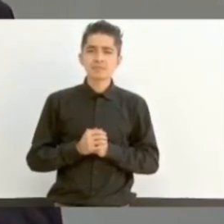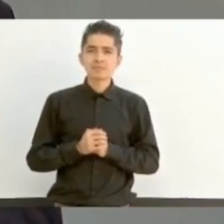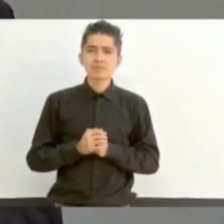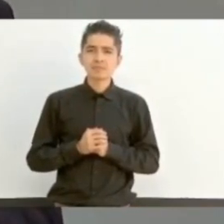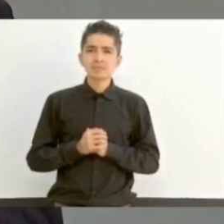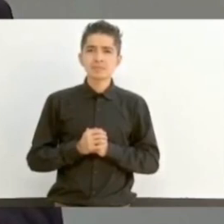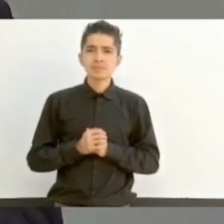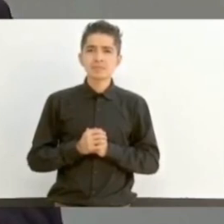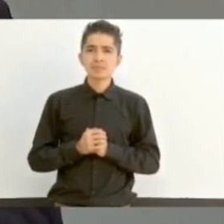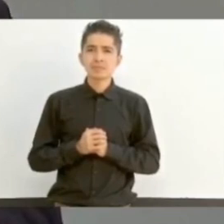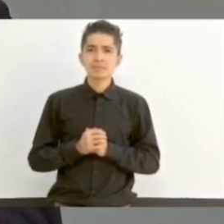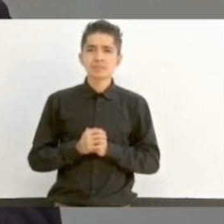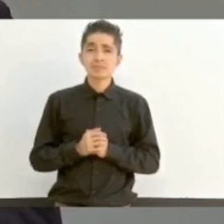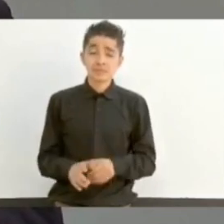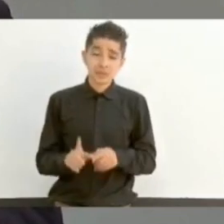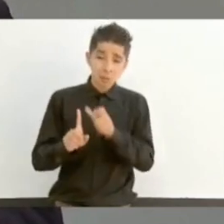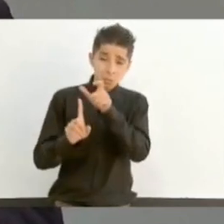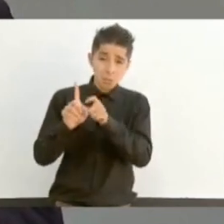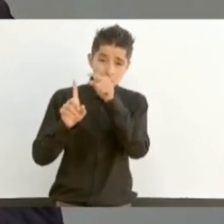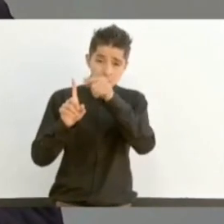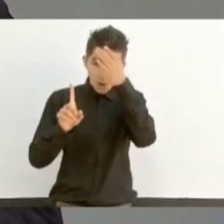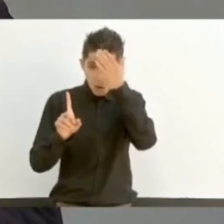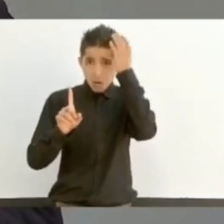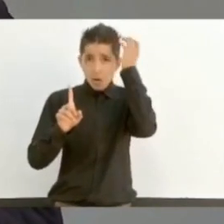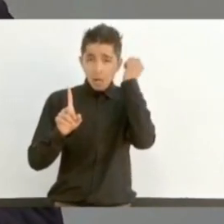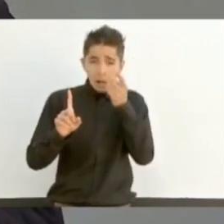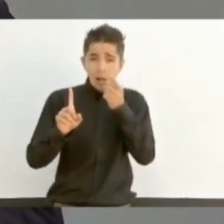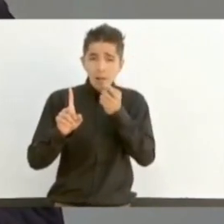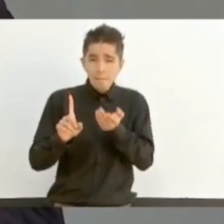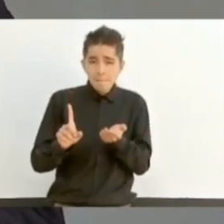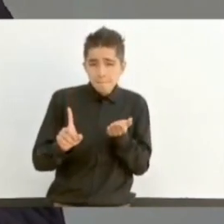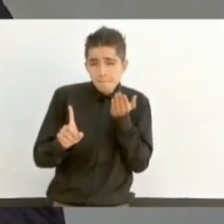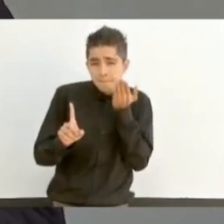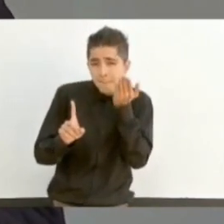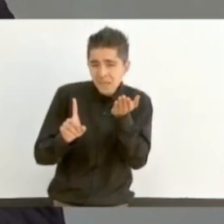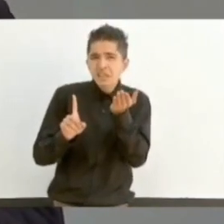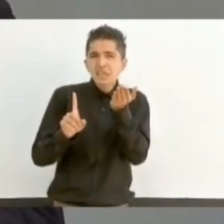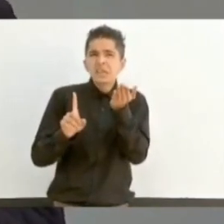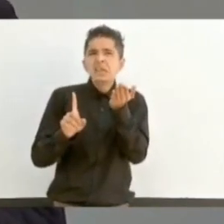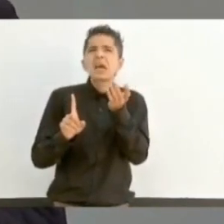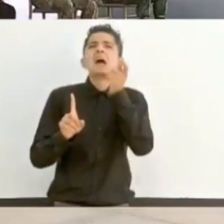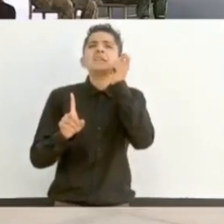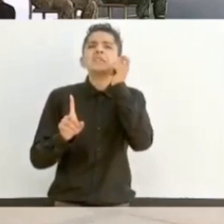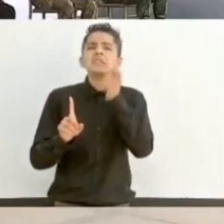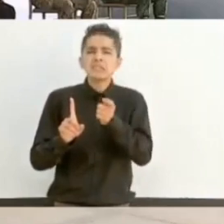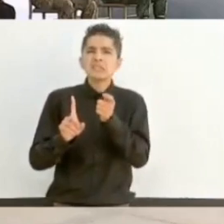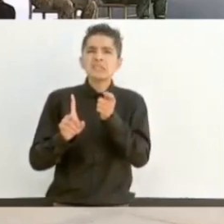pedía que se moderara la indigencia y la opulencia,